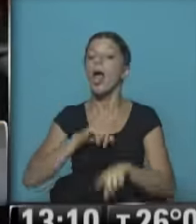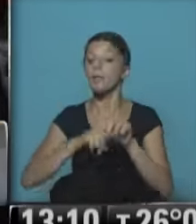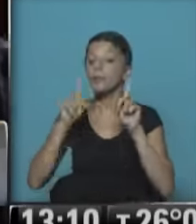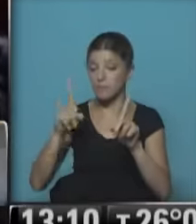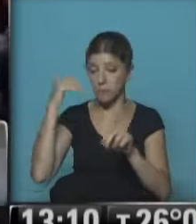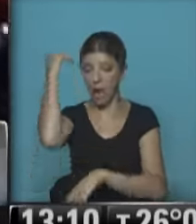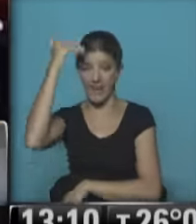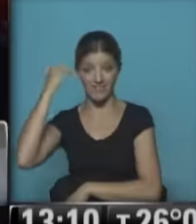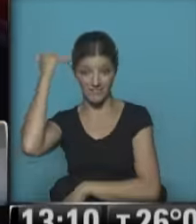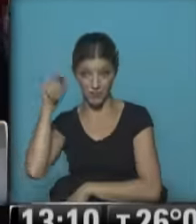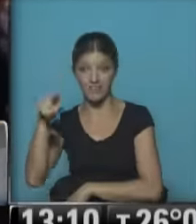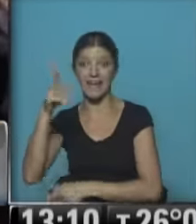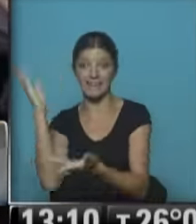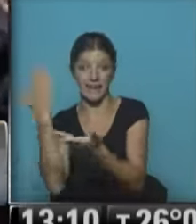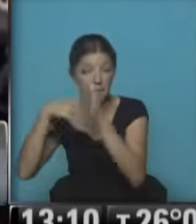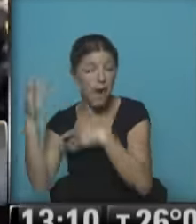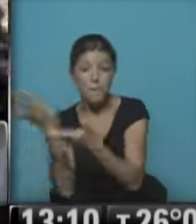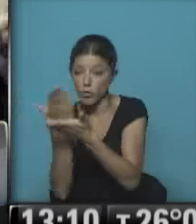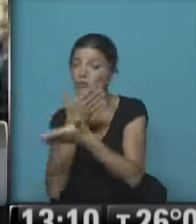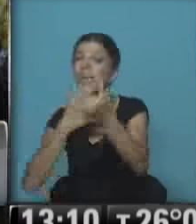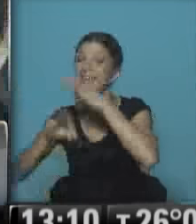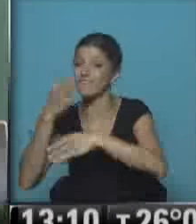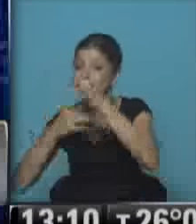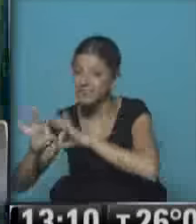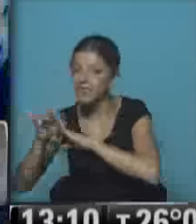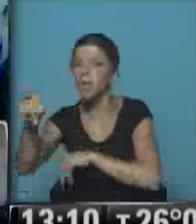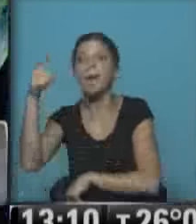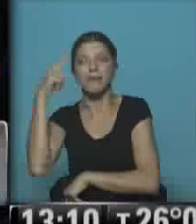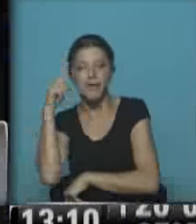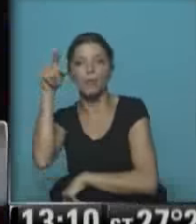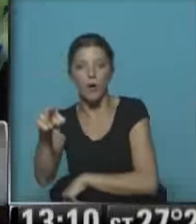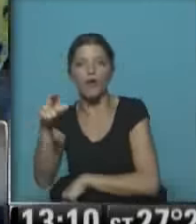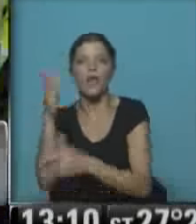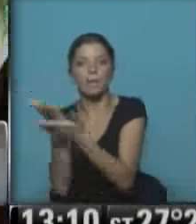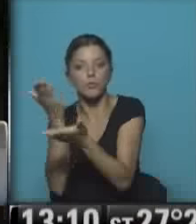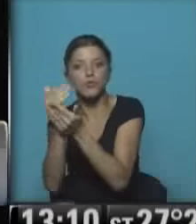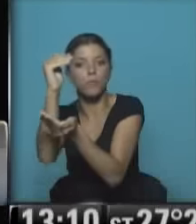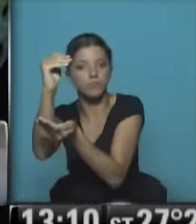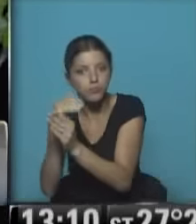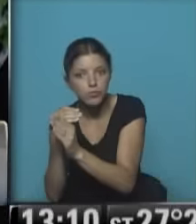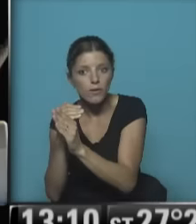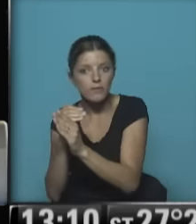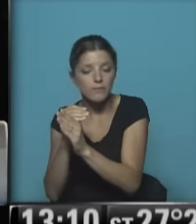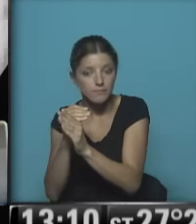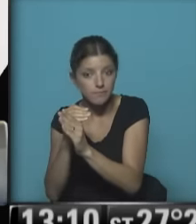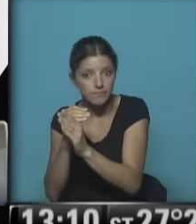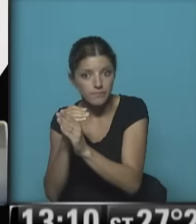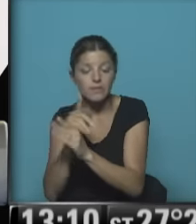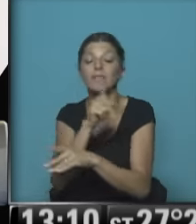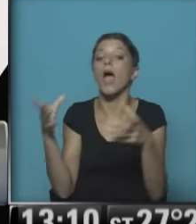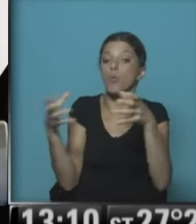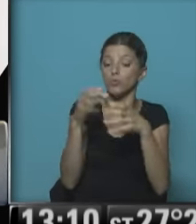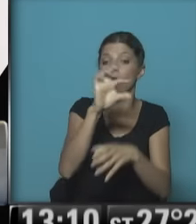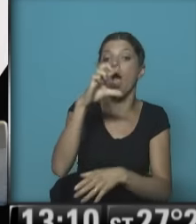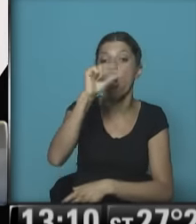principal productor y exportador mundial, en vez de impulsar una reducción de la oferta acompañado de sus socios de la OPEP, la Organización